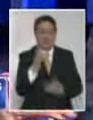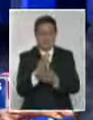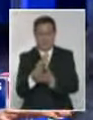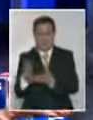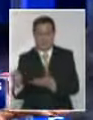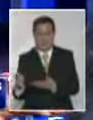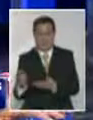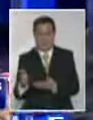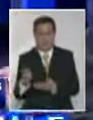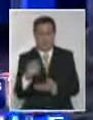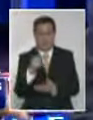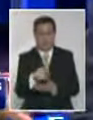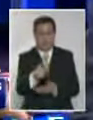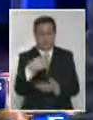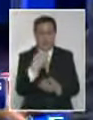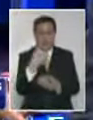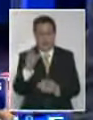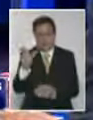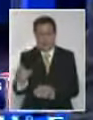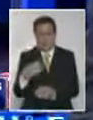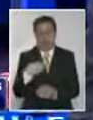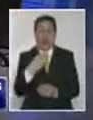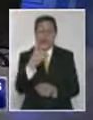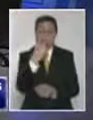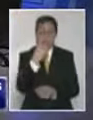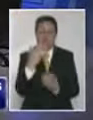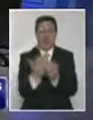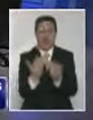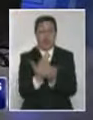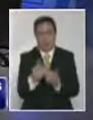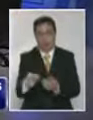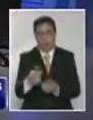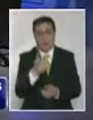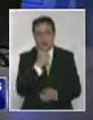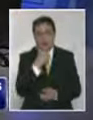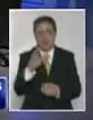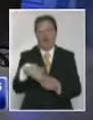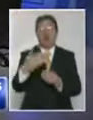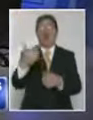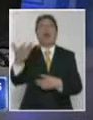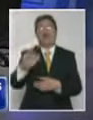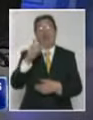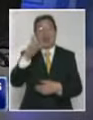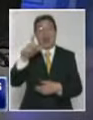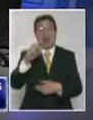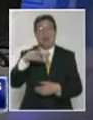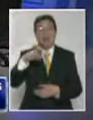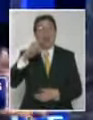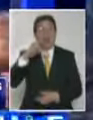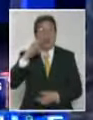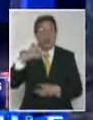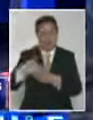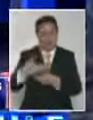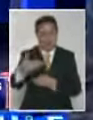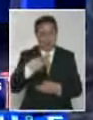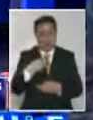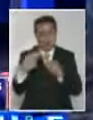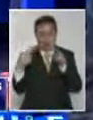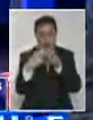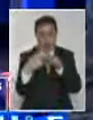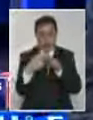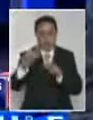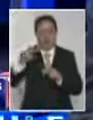Víctor, al cual conozco desde la escuela de periodismo, lo que es el Mercurio. Son cosas distintas. Una cosa son los periodistas del Mercurio, otra cosa son